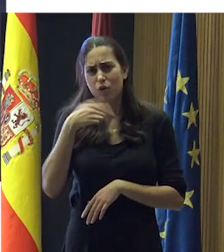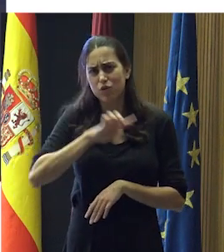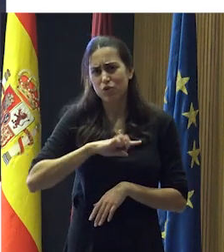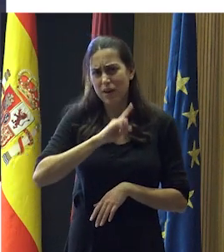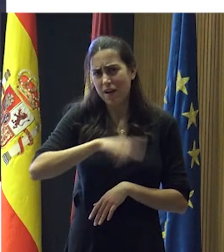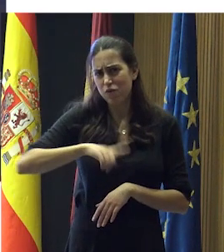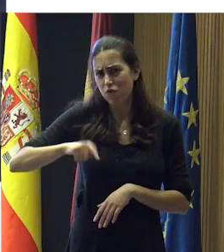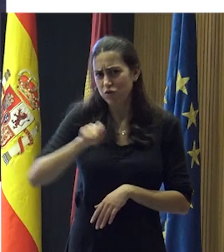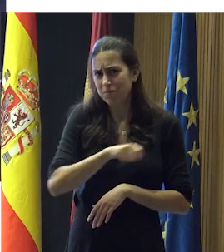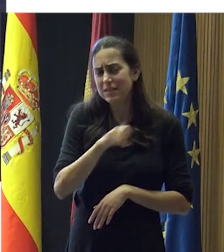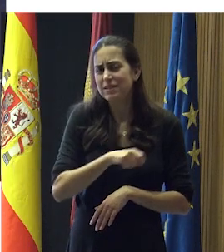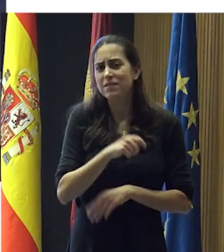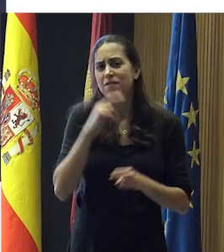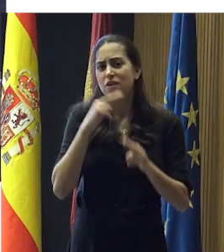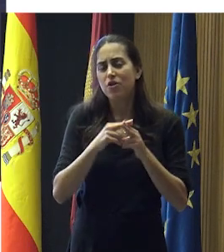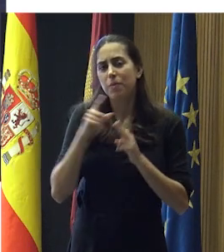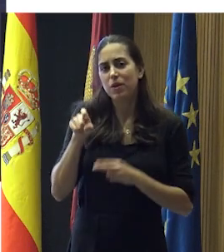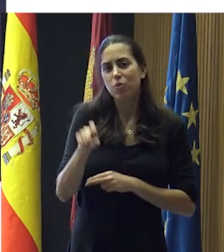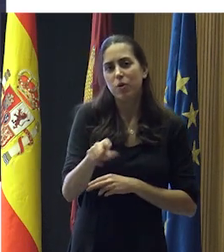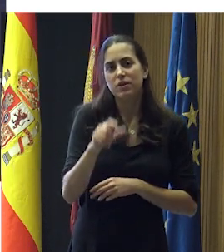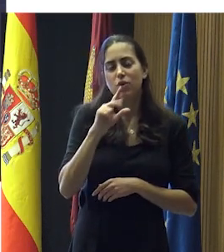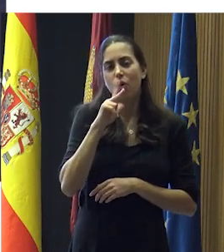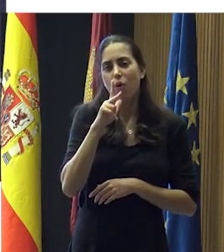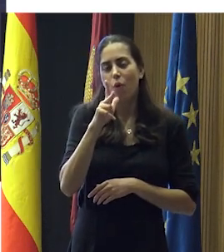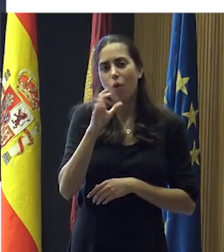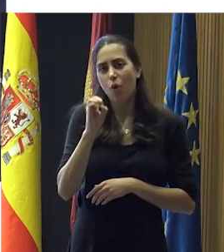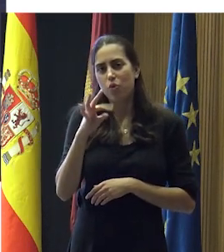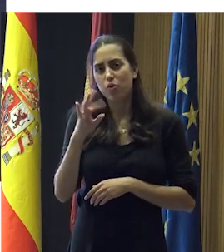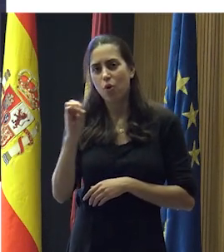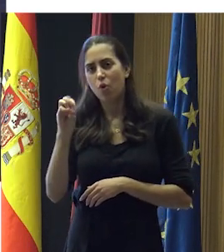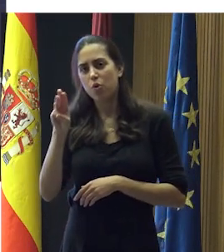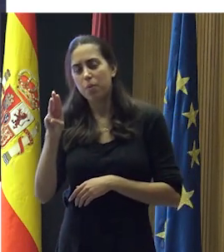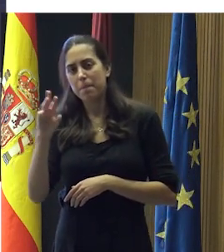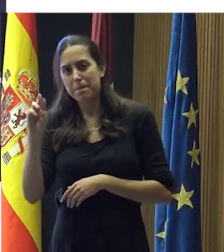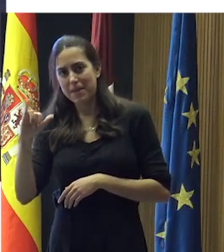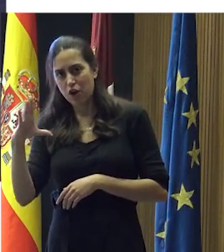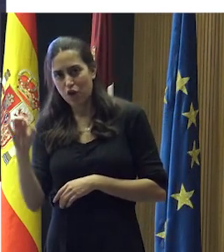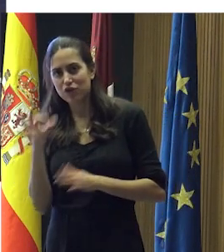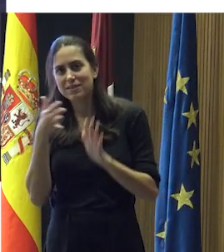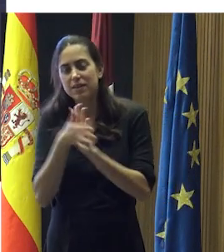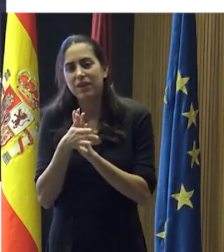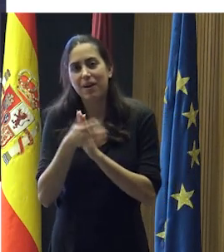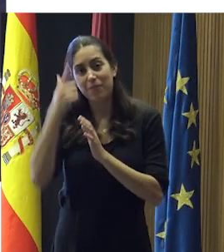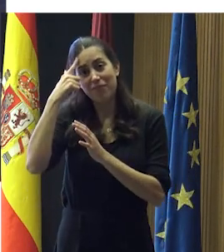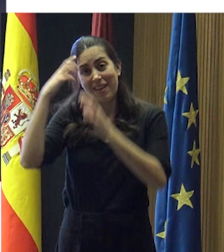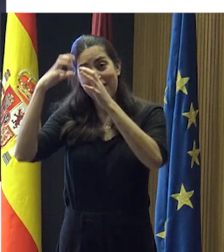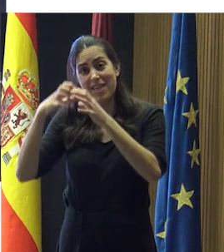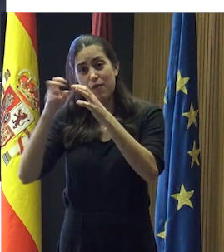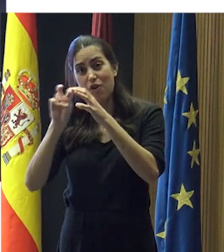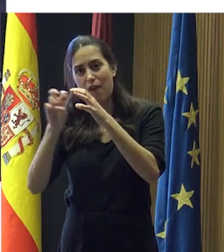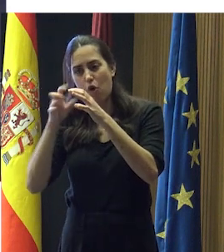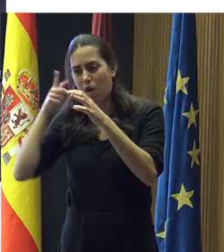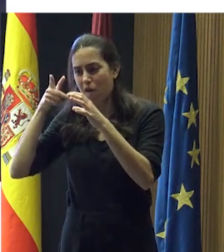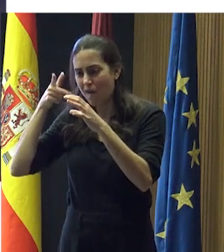unos meses es el de tumores ortotópicos, en los que somos capaces de implantar el tumor directamente en el cerebro del ratón para